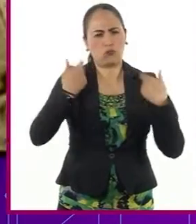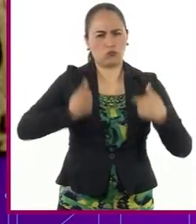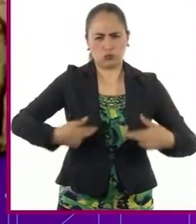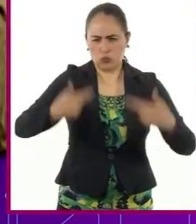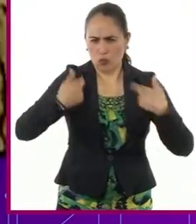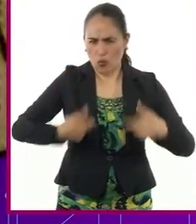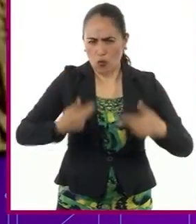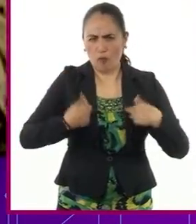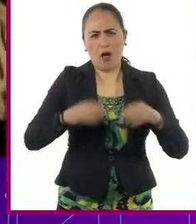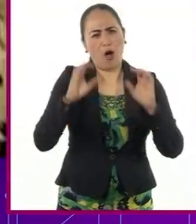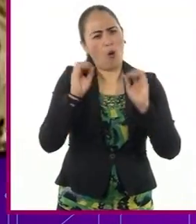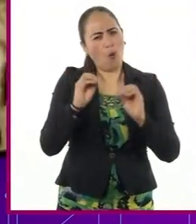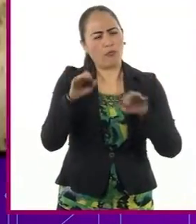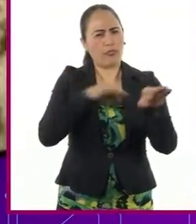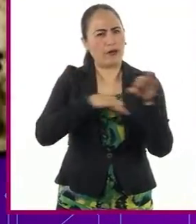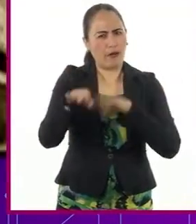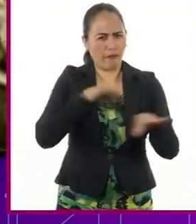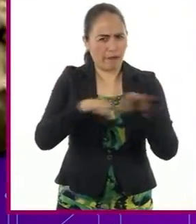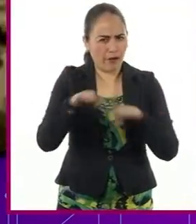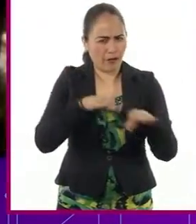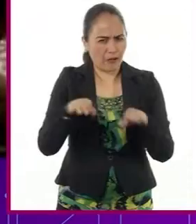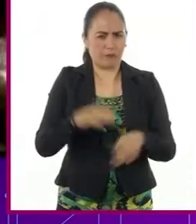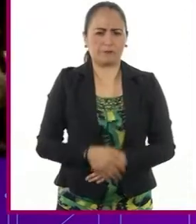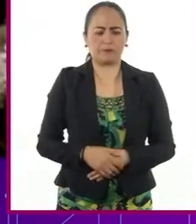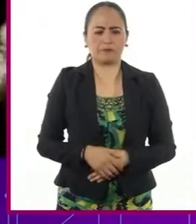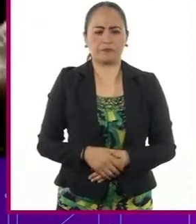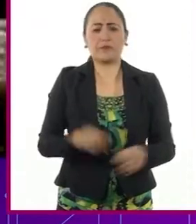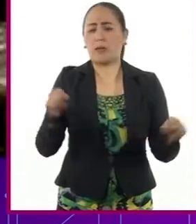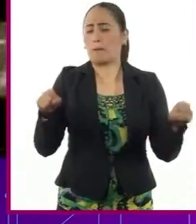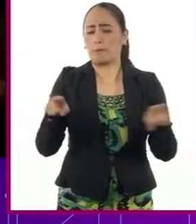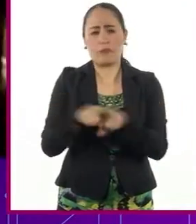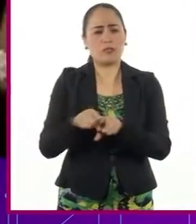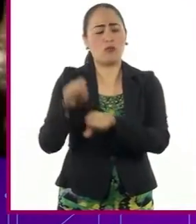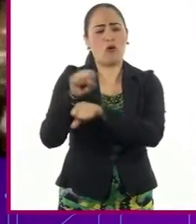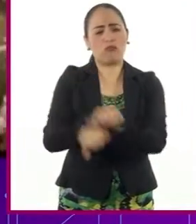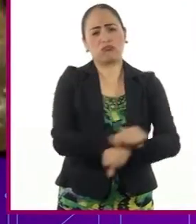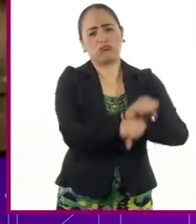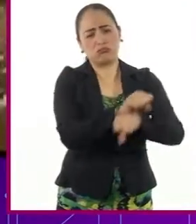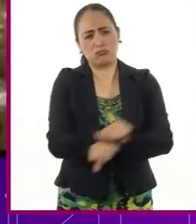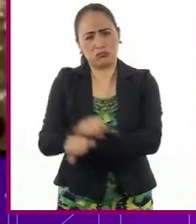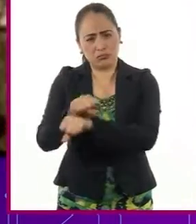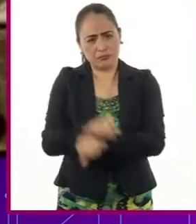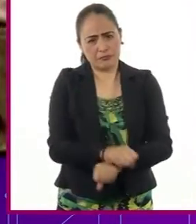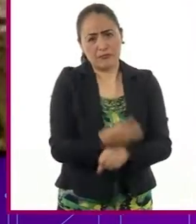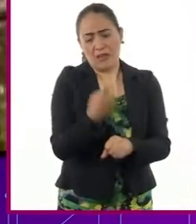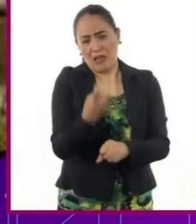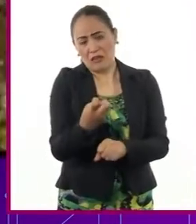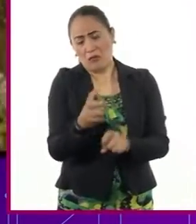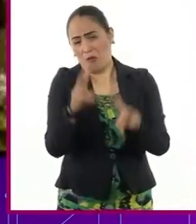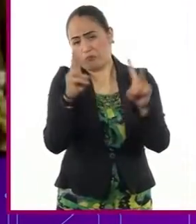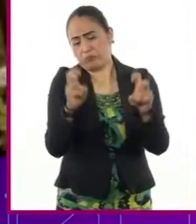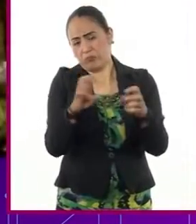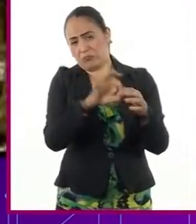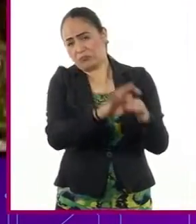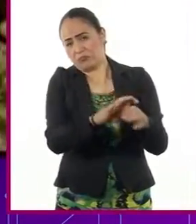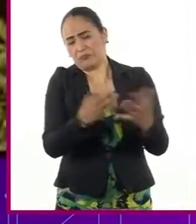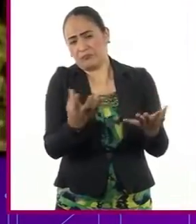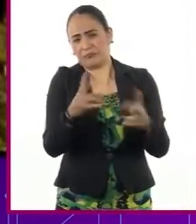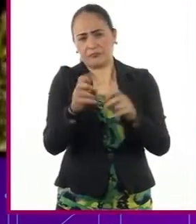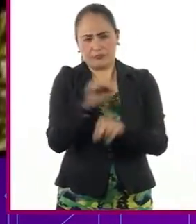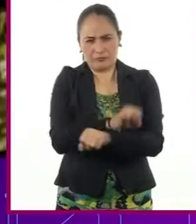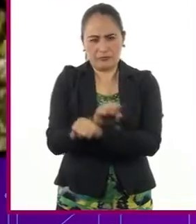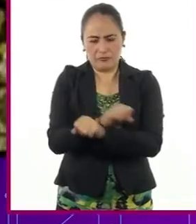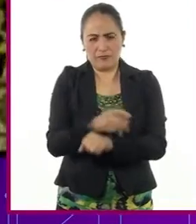tributo en trabajo, tributo también hasta en esclavos o supuestamente esclavos indígenas, pero esto